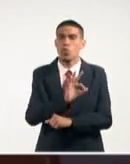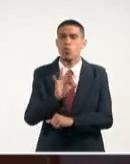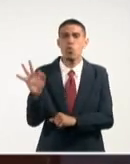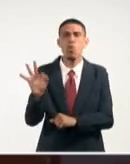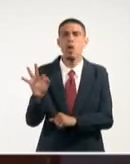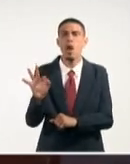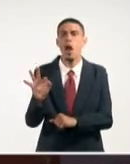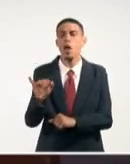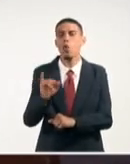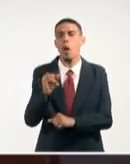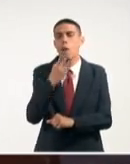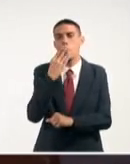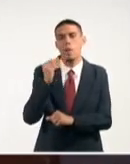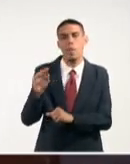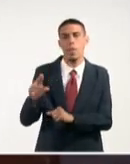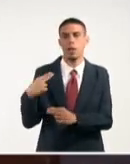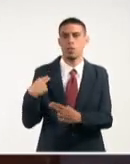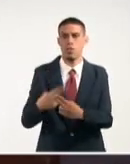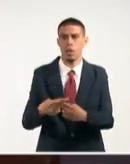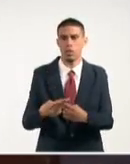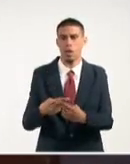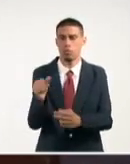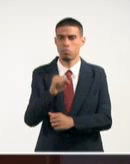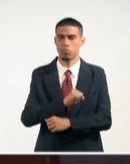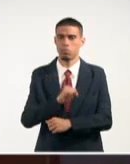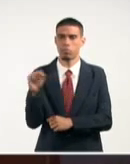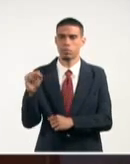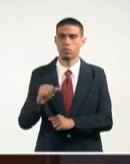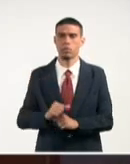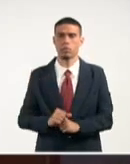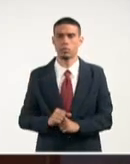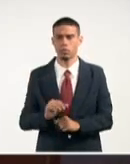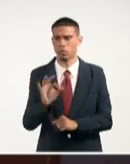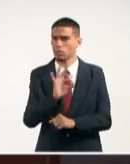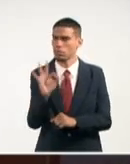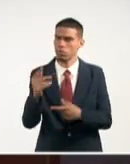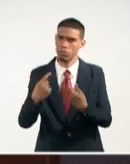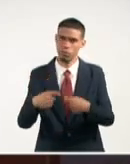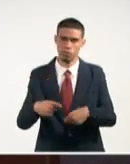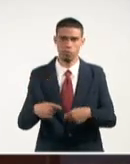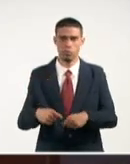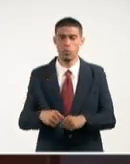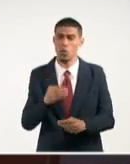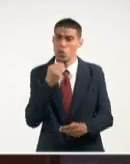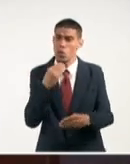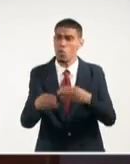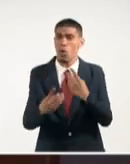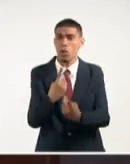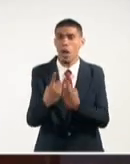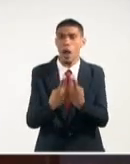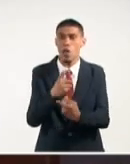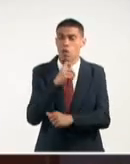confianza en el triunfo, por insalvables que parezcan los obstáculos